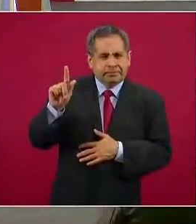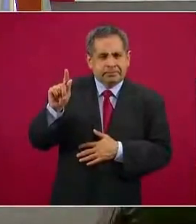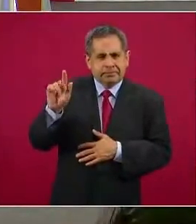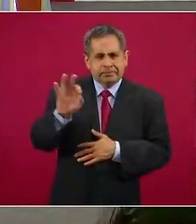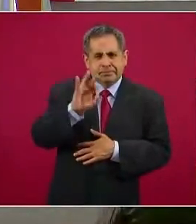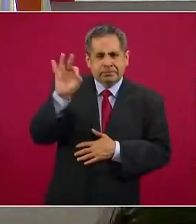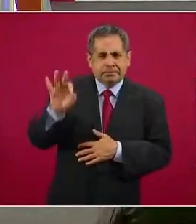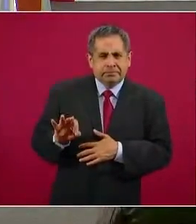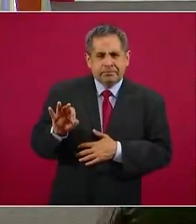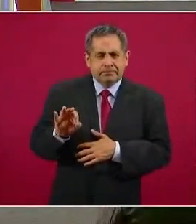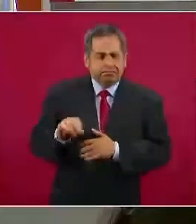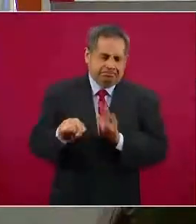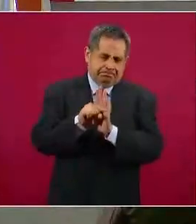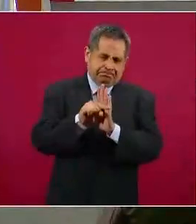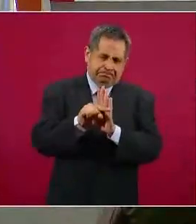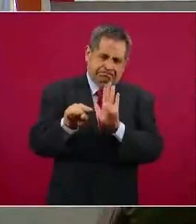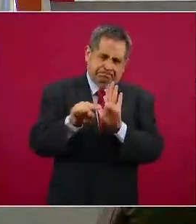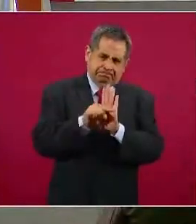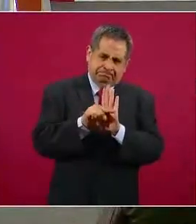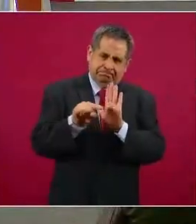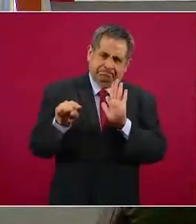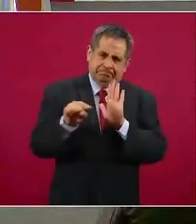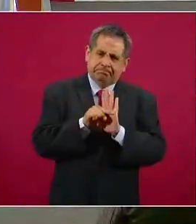¡70% negativas!